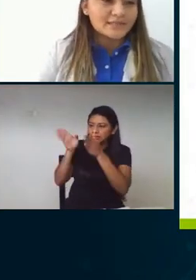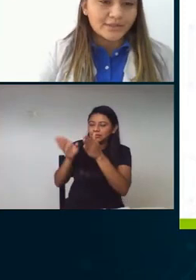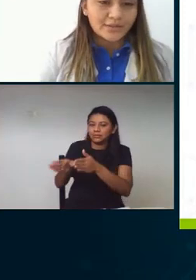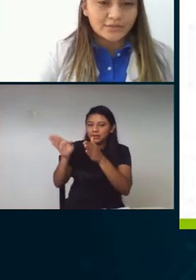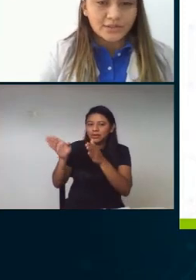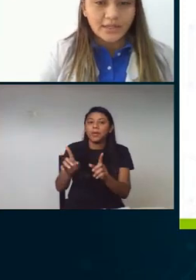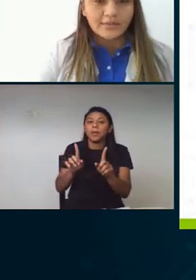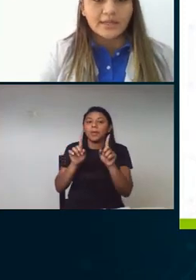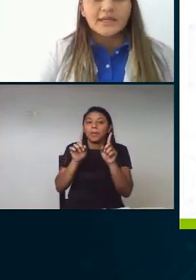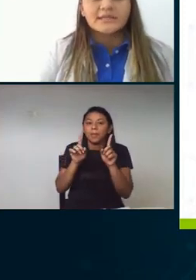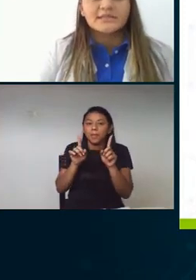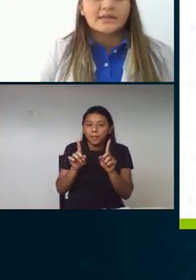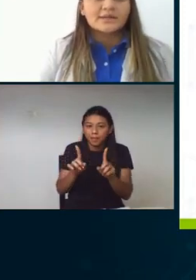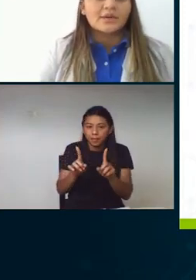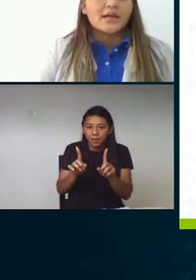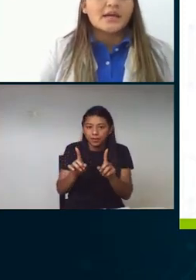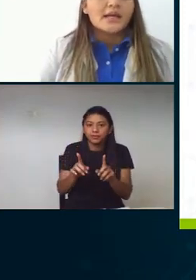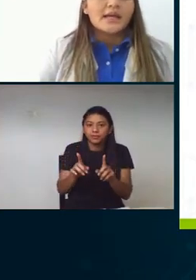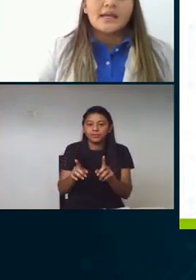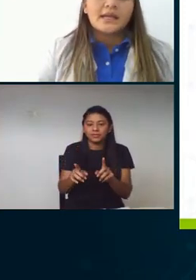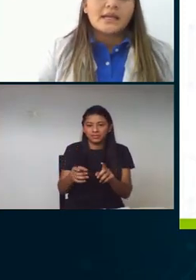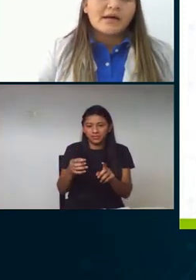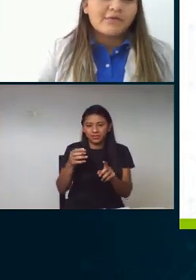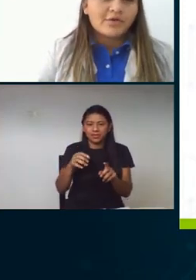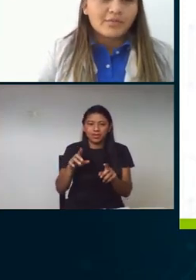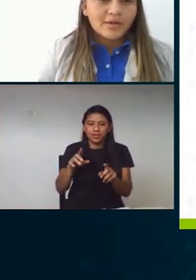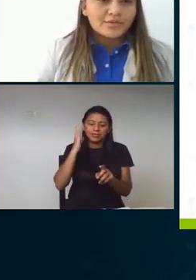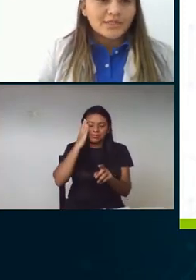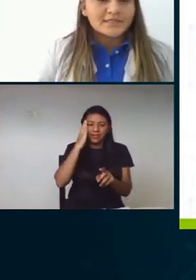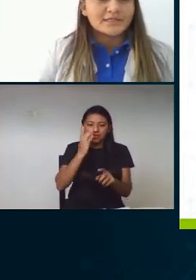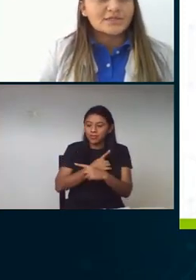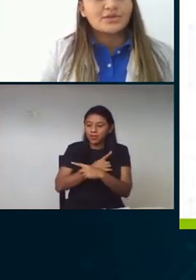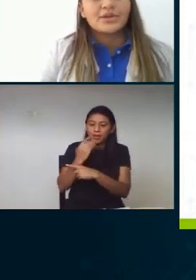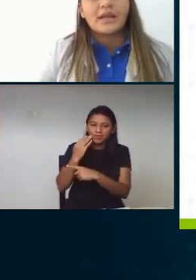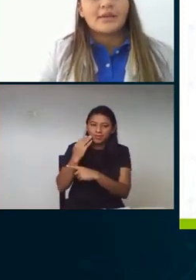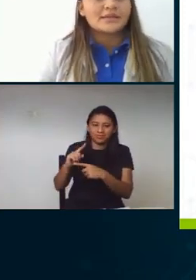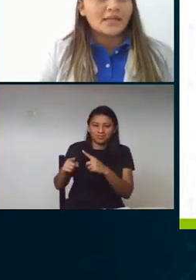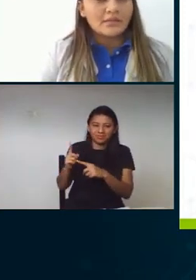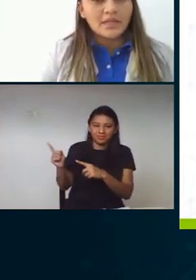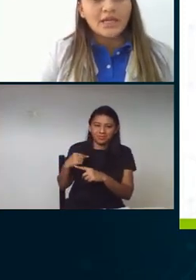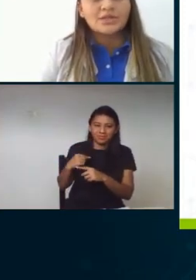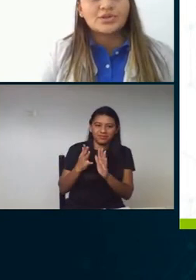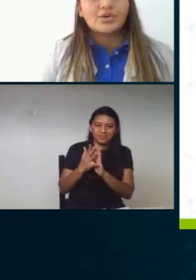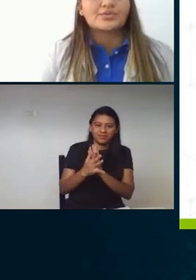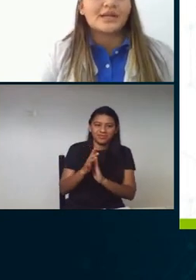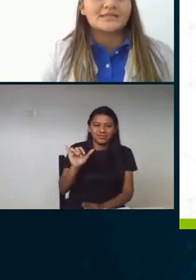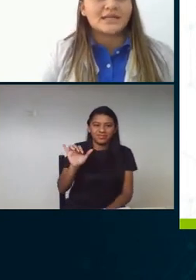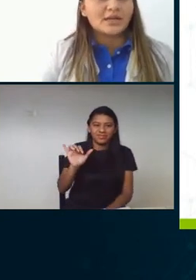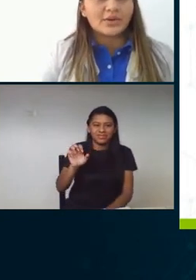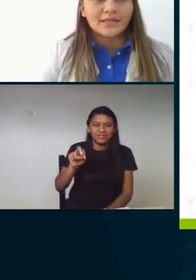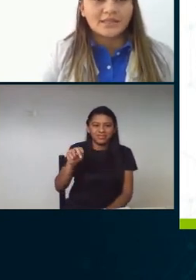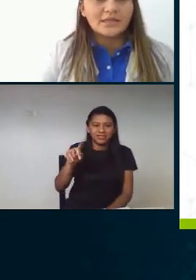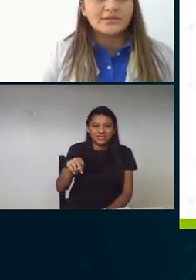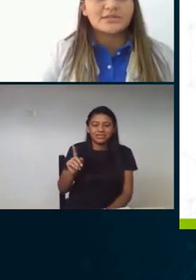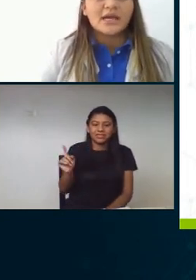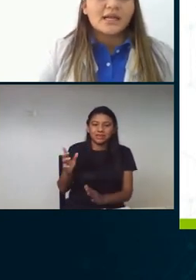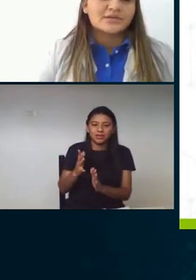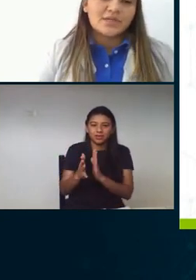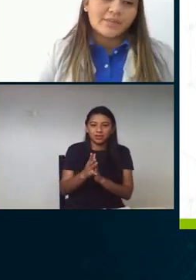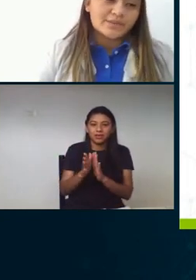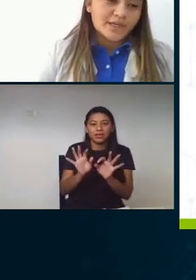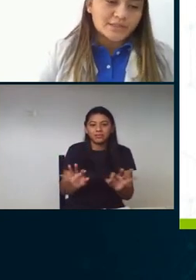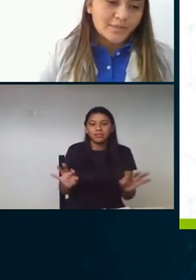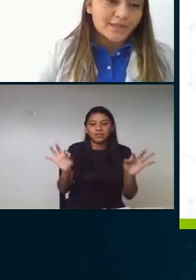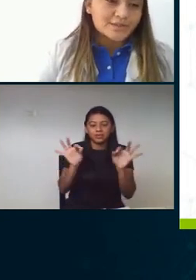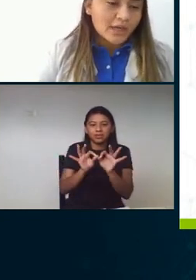adecuada es en acero inoxidable, ¿cierto? La forma de utilización, el mantenimiento de las eras locativas,